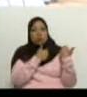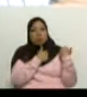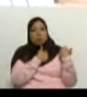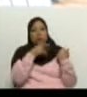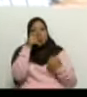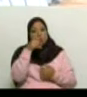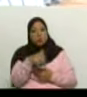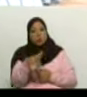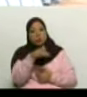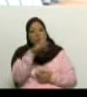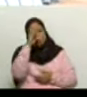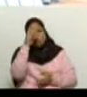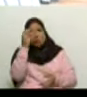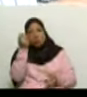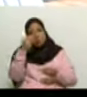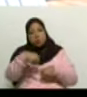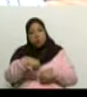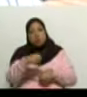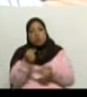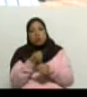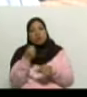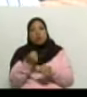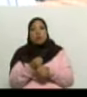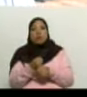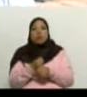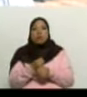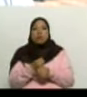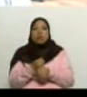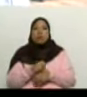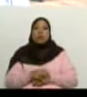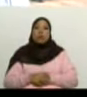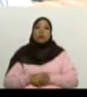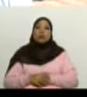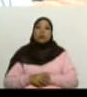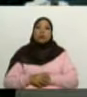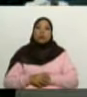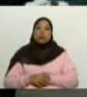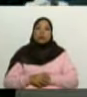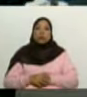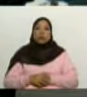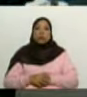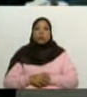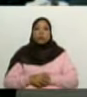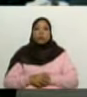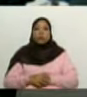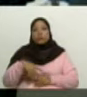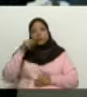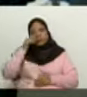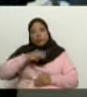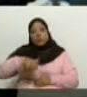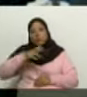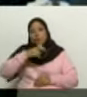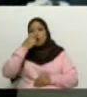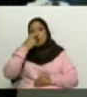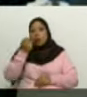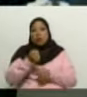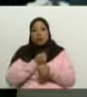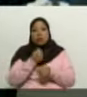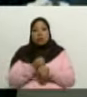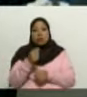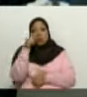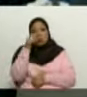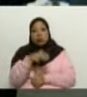de acuerdo a la problemática, que se aboquen y que vayan a campo. Eso es importante. Los ciudadanos invitan a disfrutar del